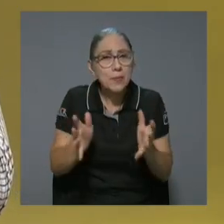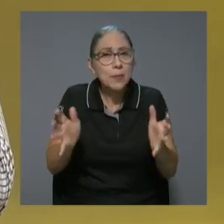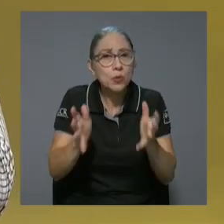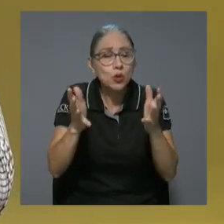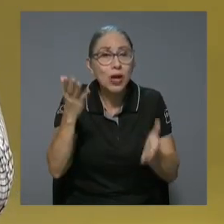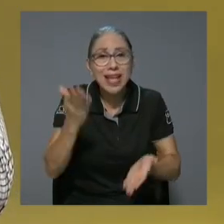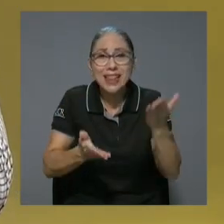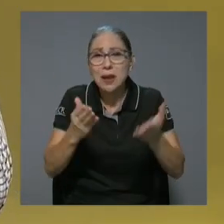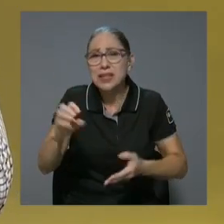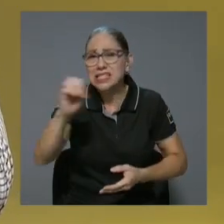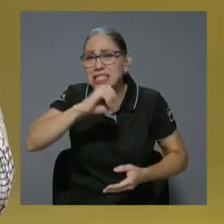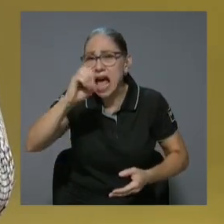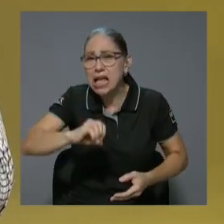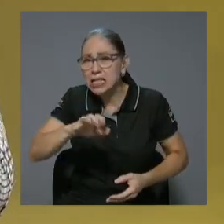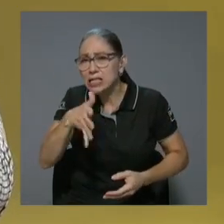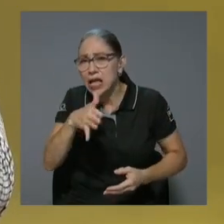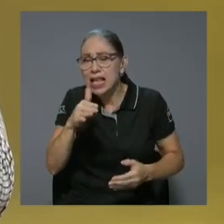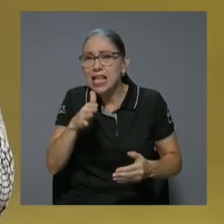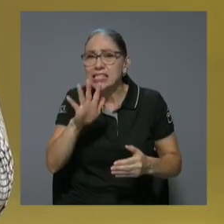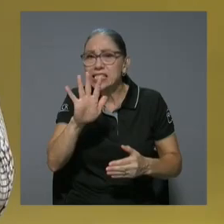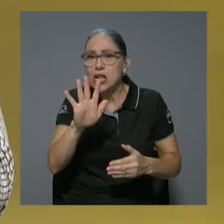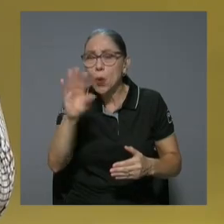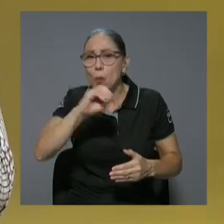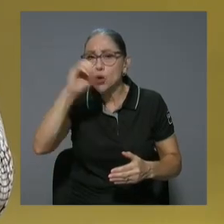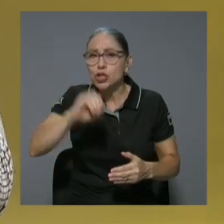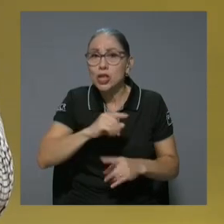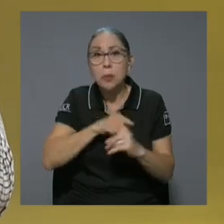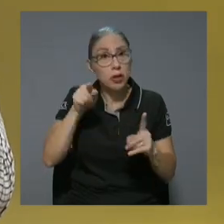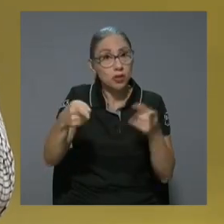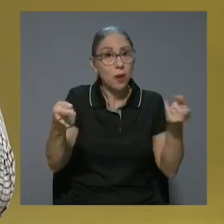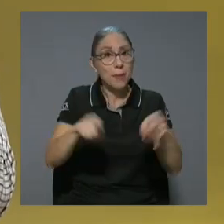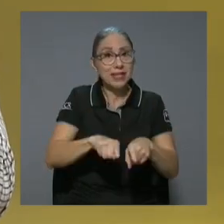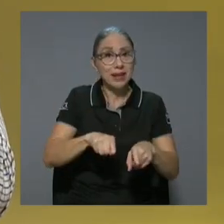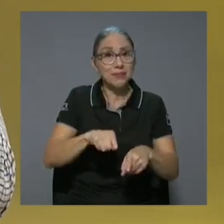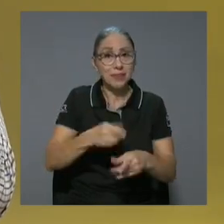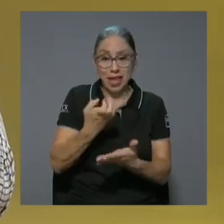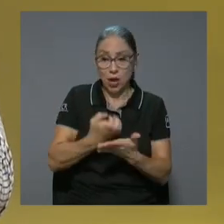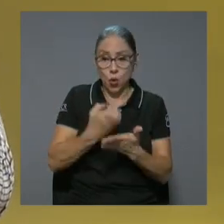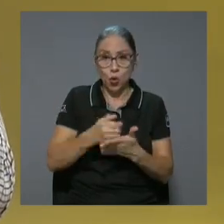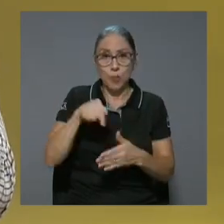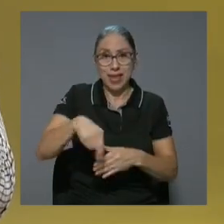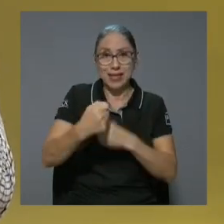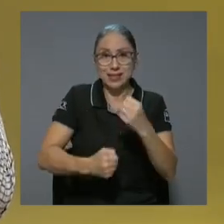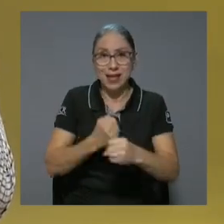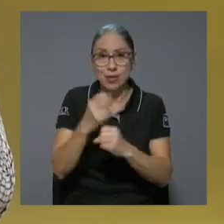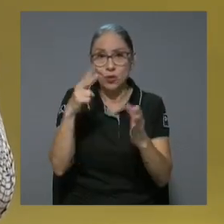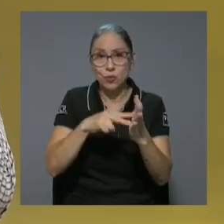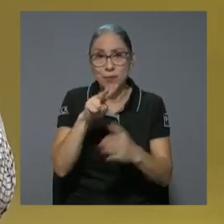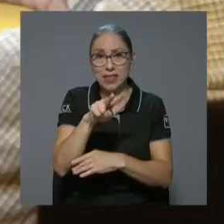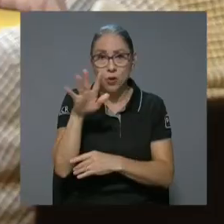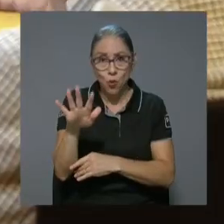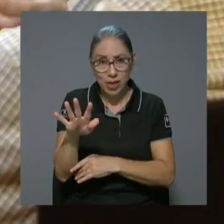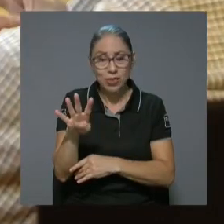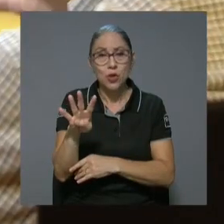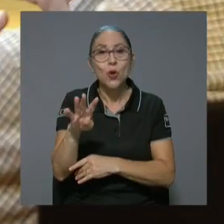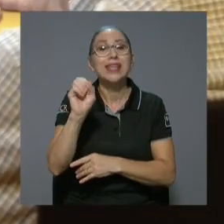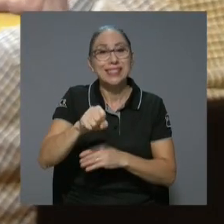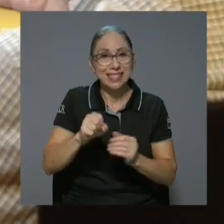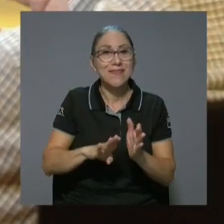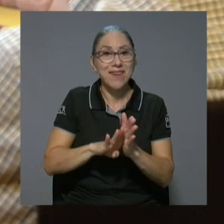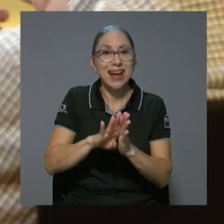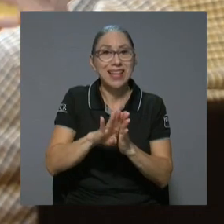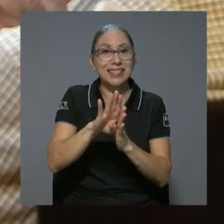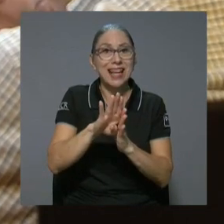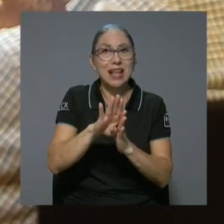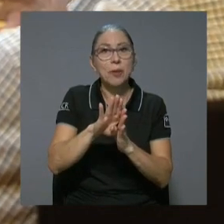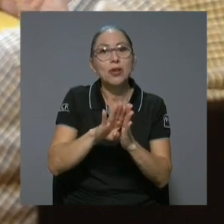a tasas cercanas al 5%, pero eso va a pasar. La economía en 2024 va a crecer, pero probablemente se va a desacelerar y